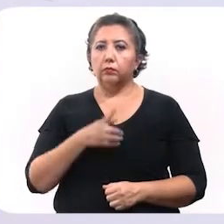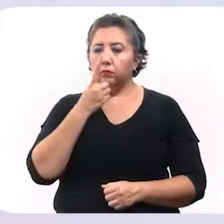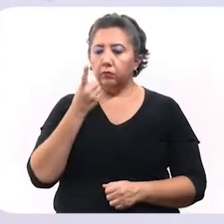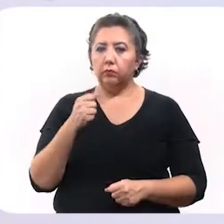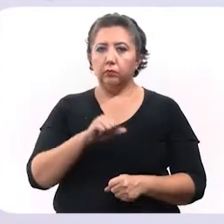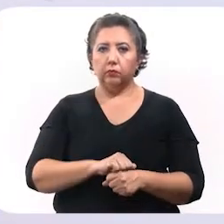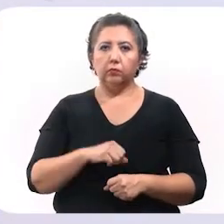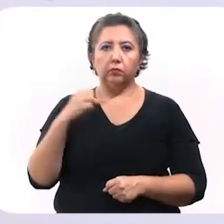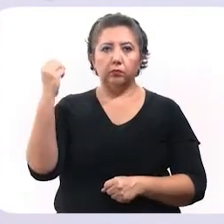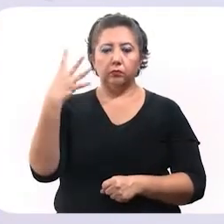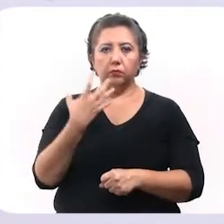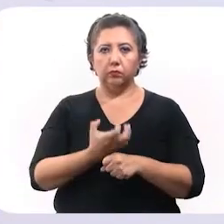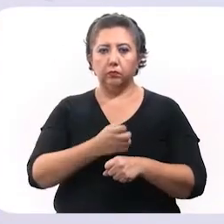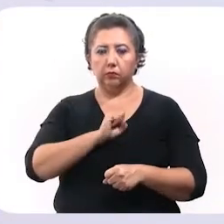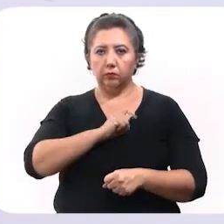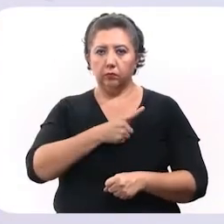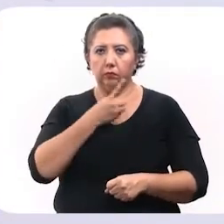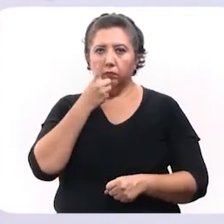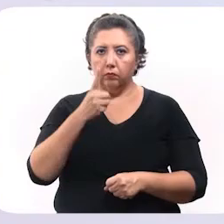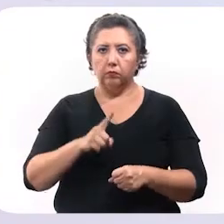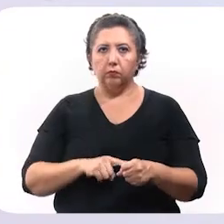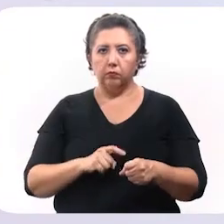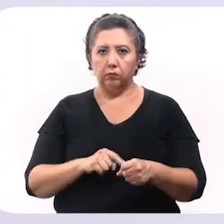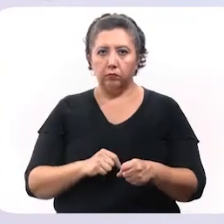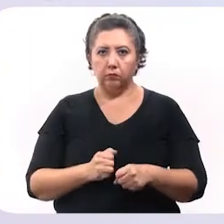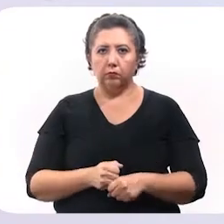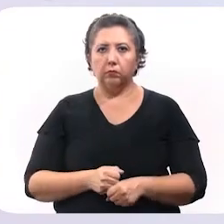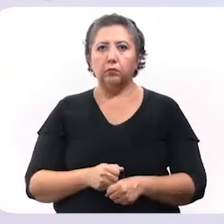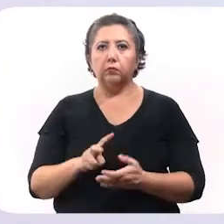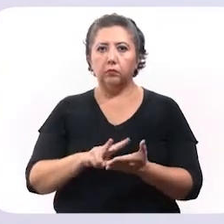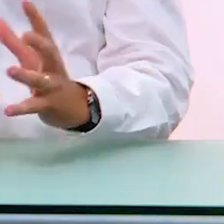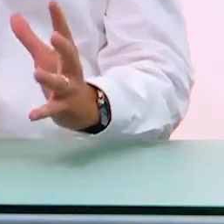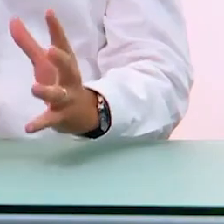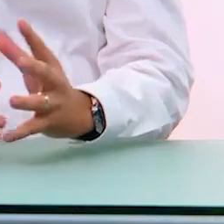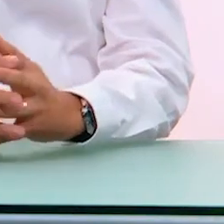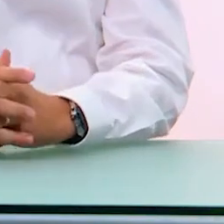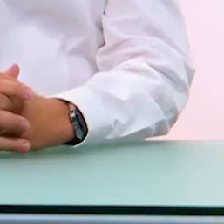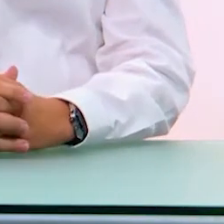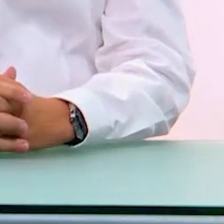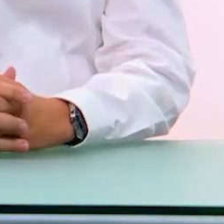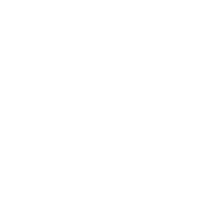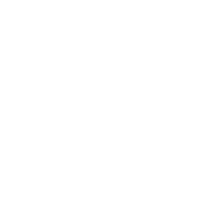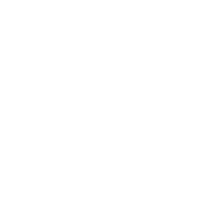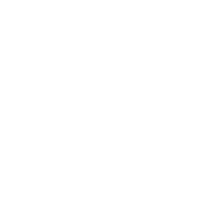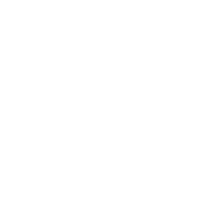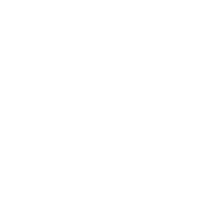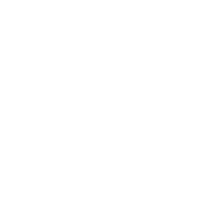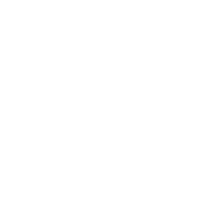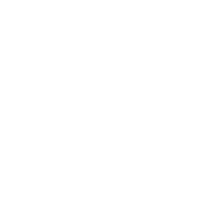Los indicadores semanales del semáforo estatal de salud marcan color verde. Muchas gracias.